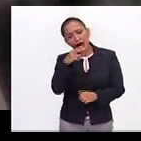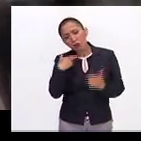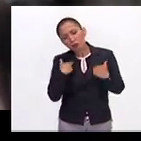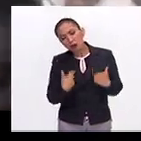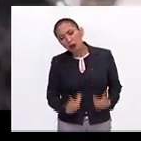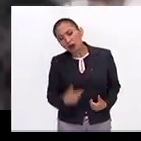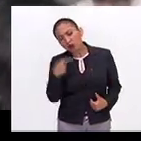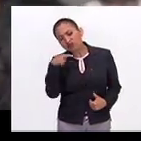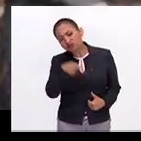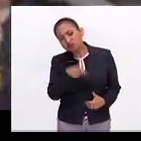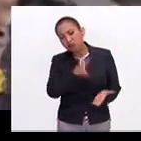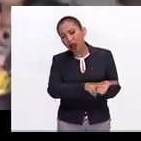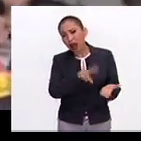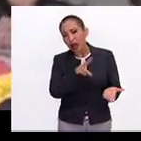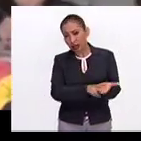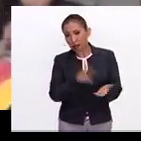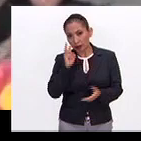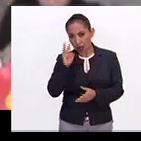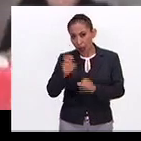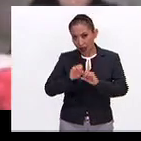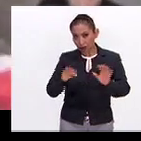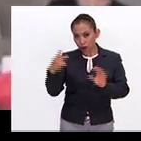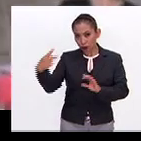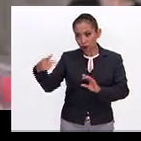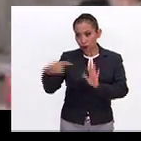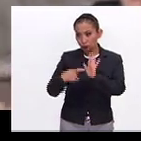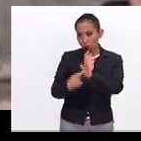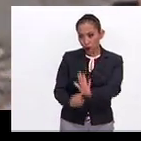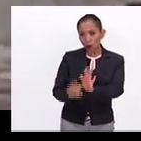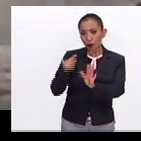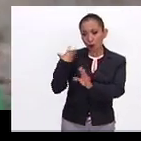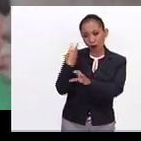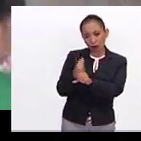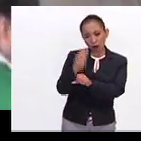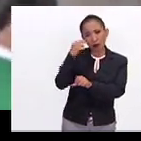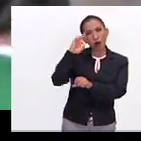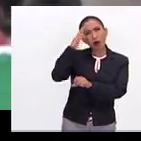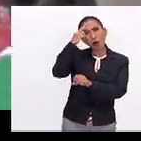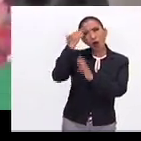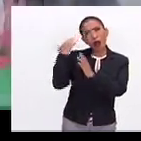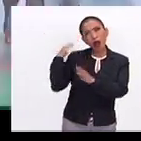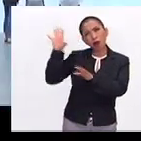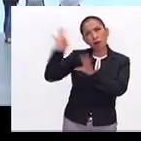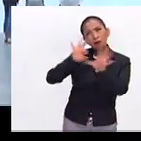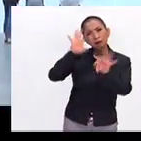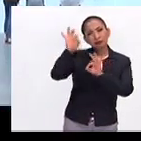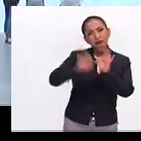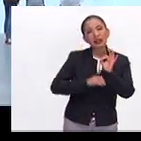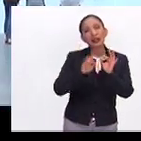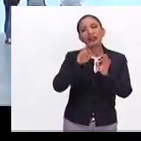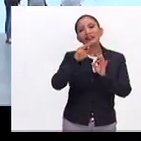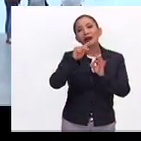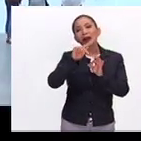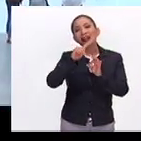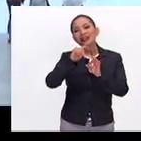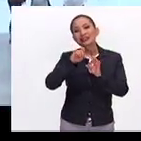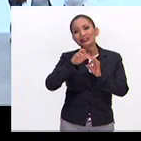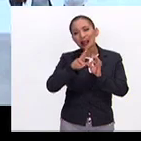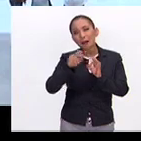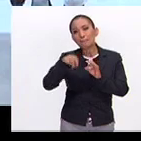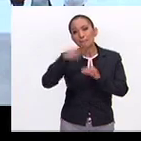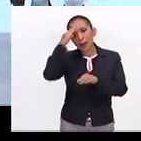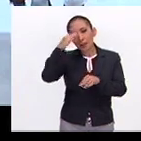humano, como se ve claramente en Restablecer Memorias, exposición que llega al Museo Universitario